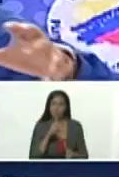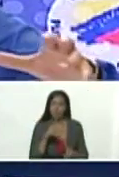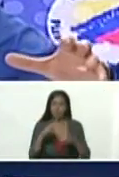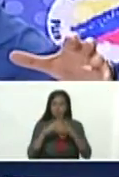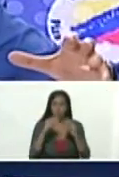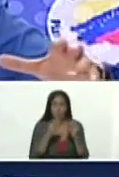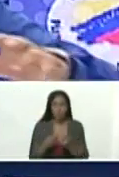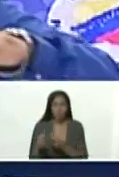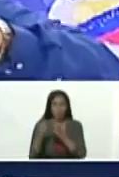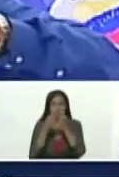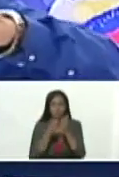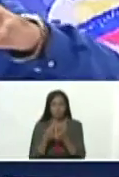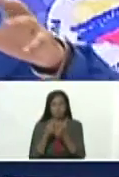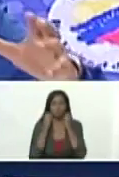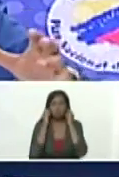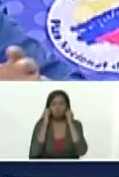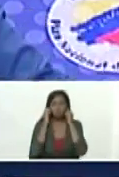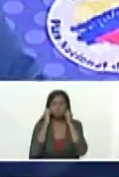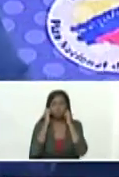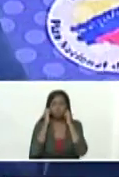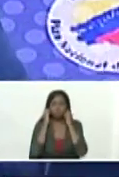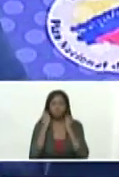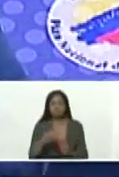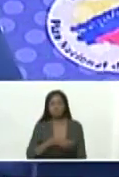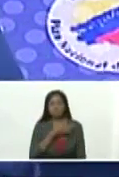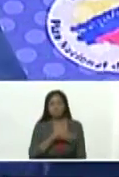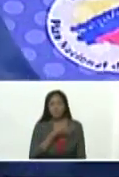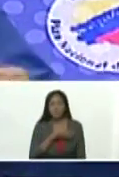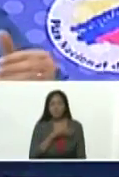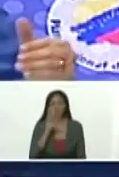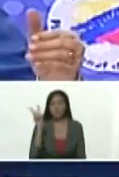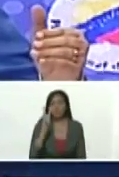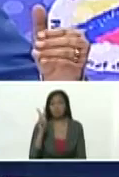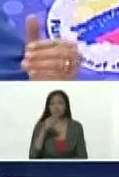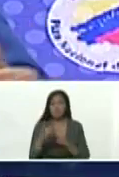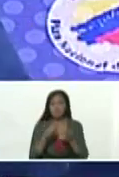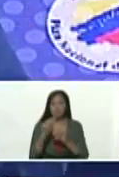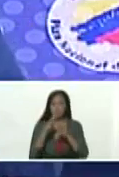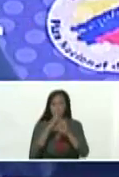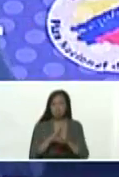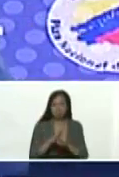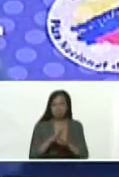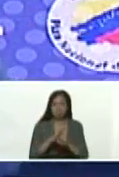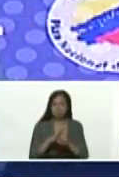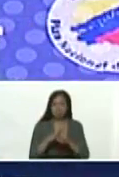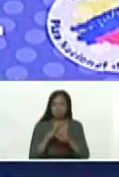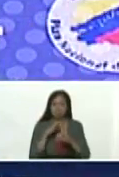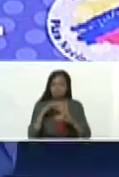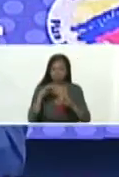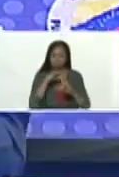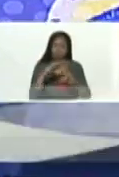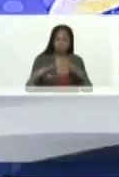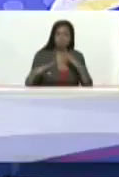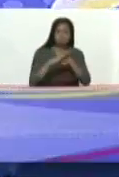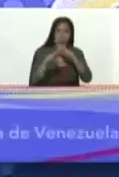económico, social de Venezuela está siendo sometido a una tortura,